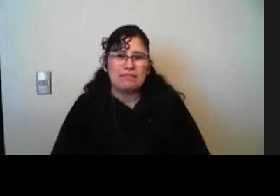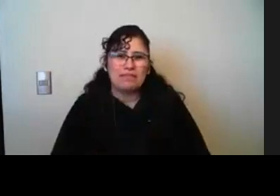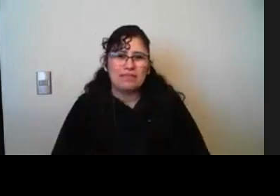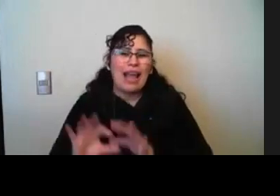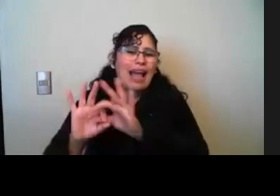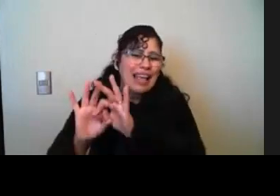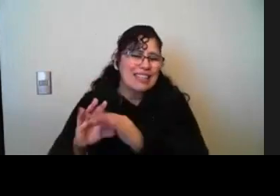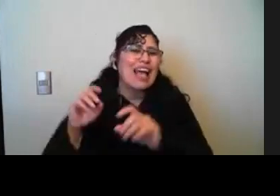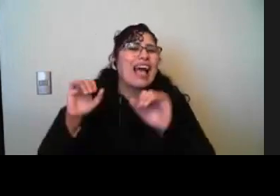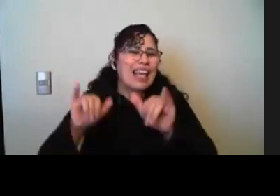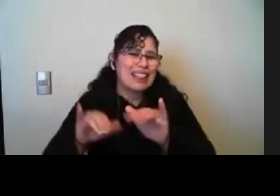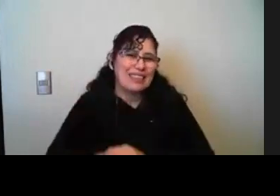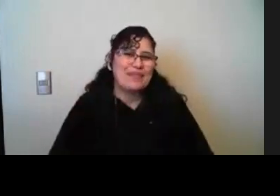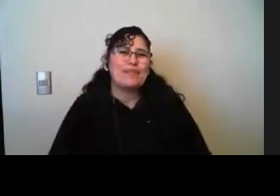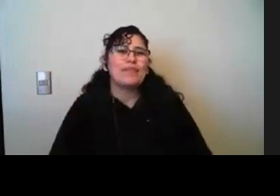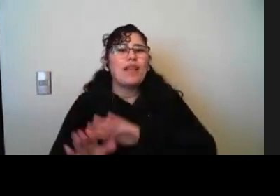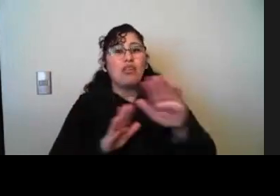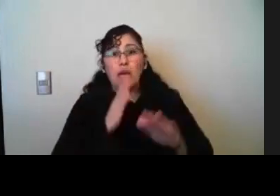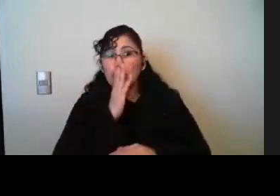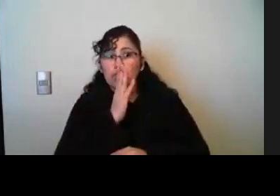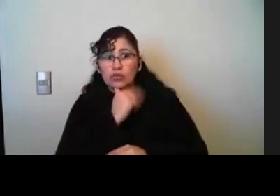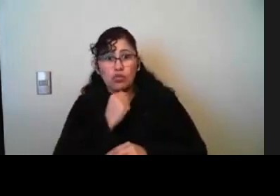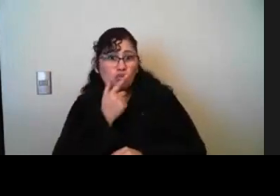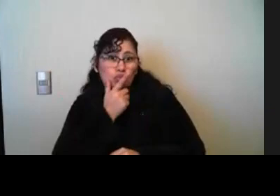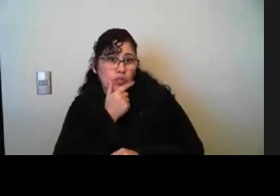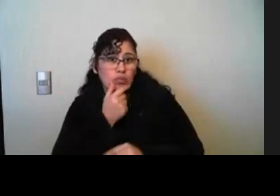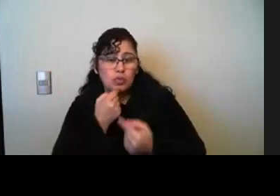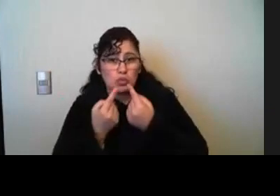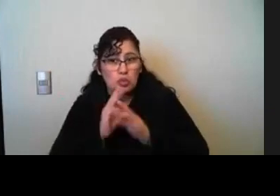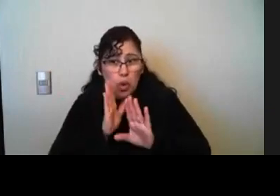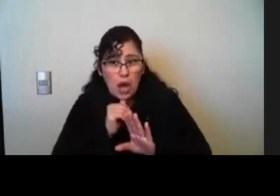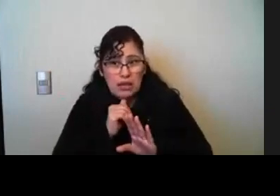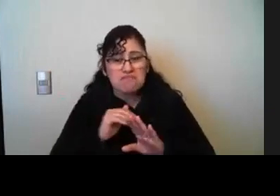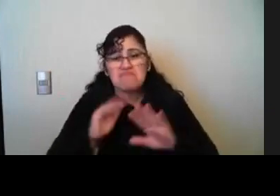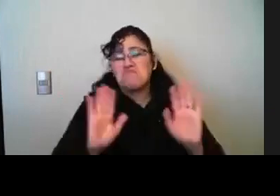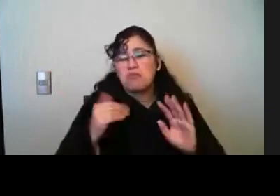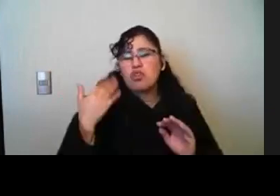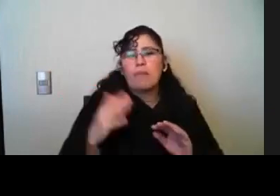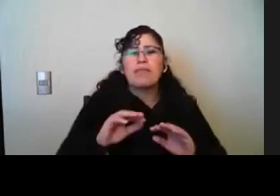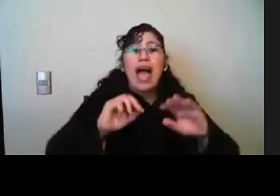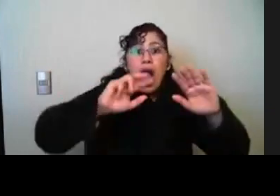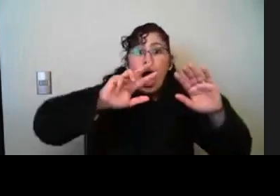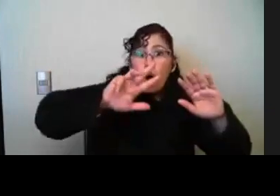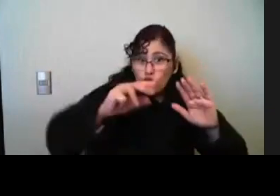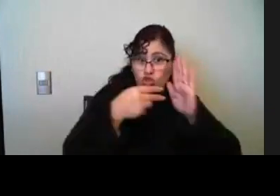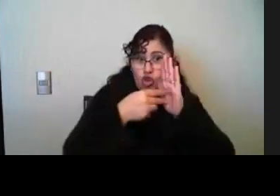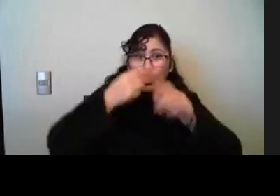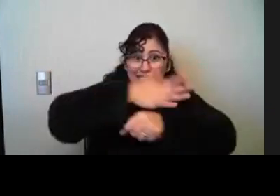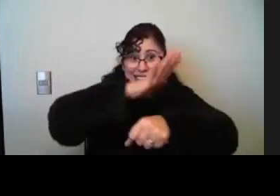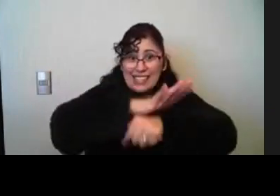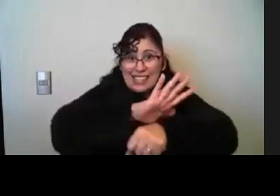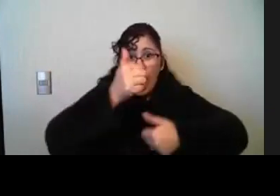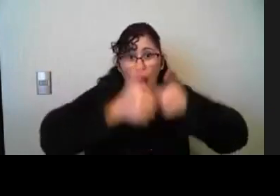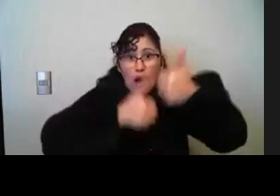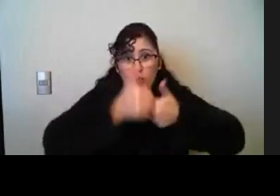dudas, nos estaríamos viendo mañana, 8:15 voy a activar la prueba y 8:40